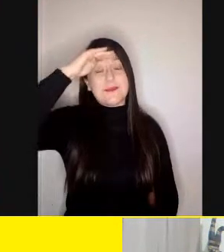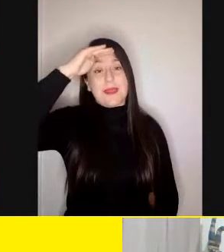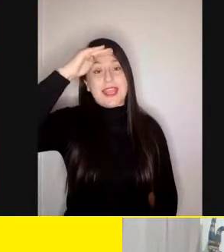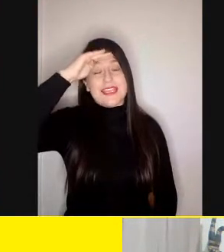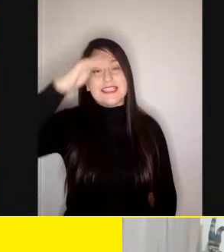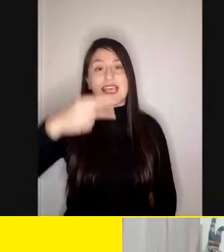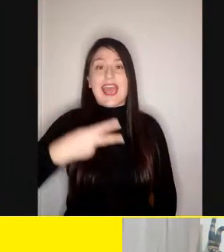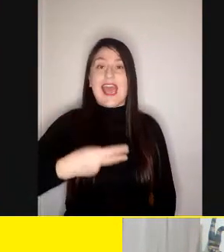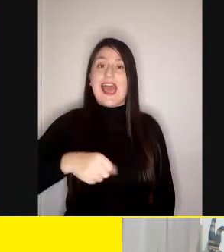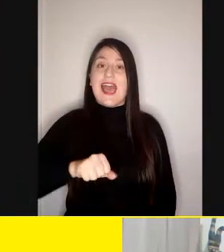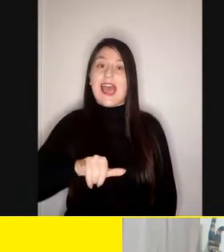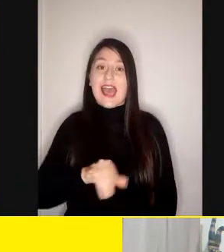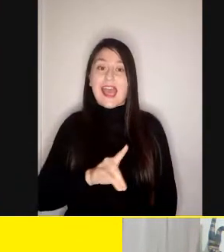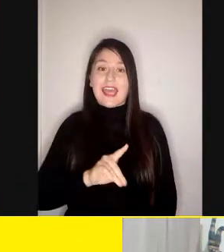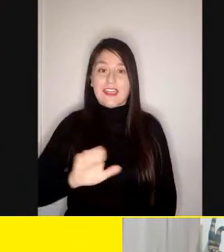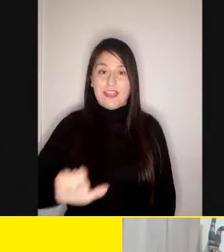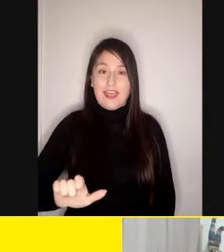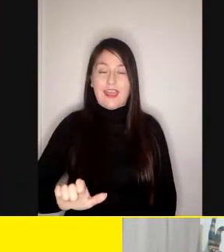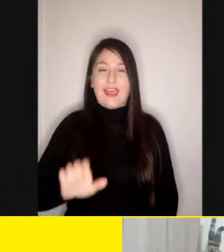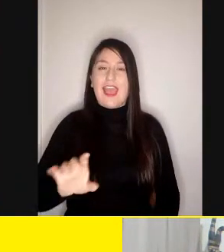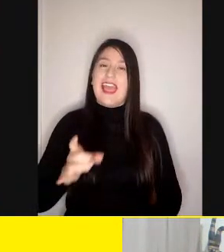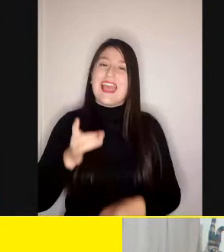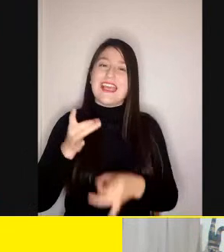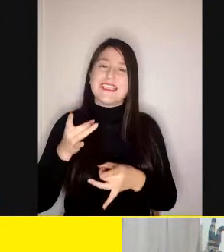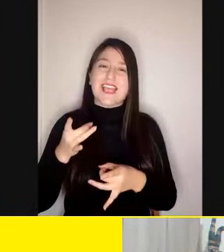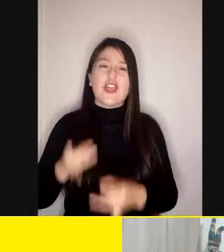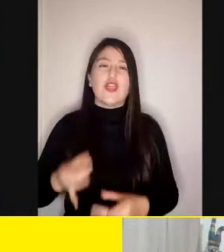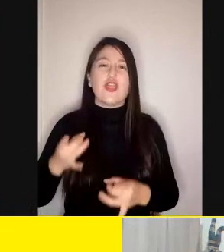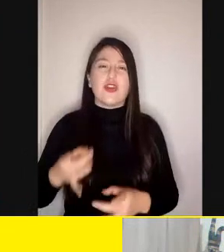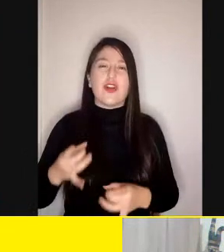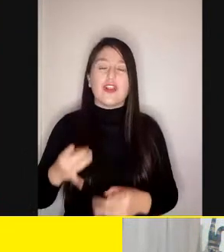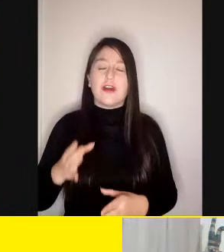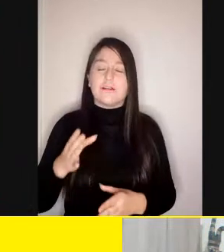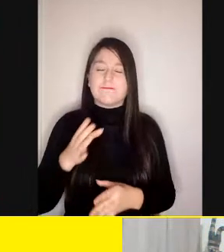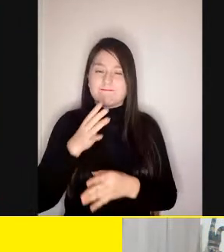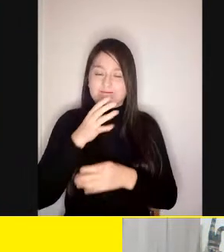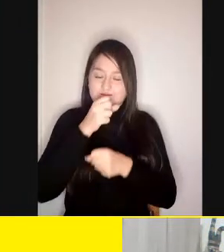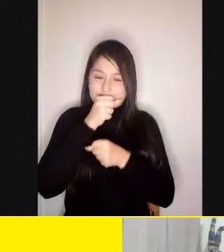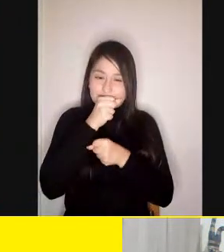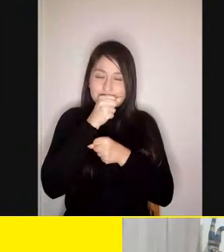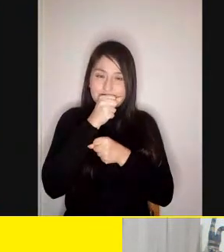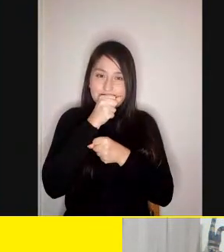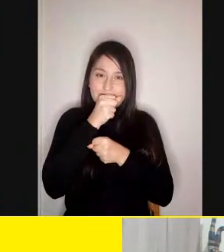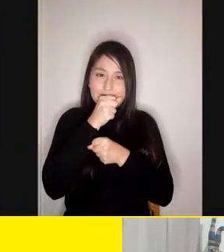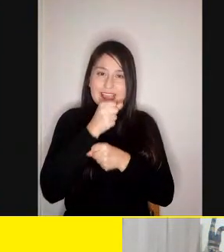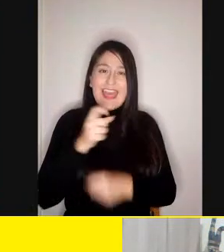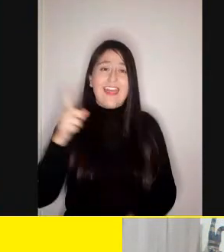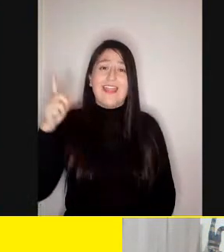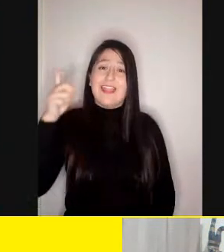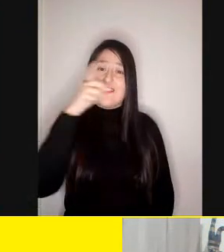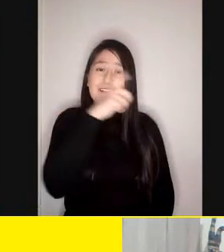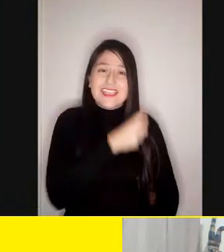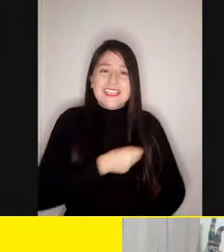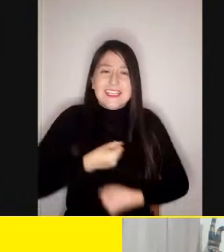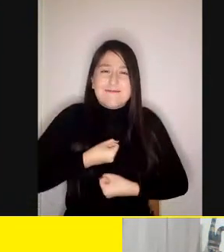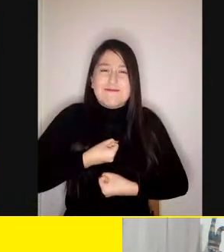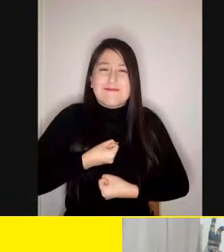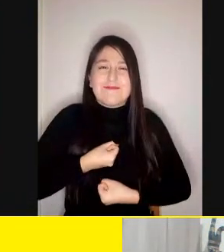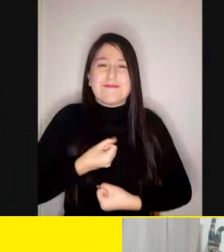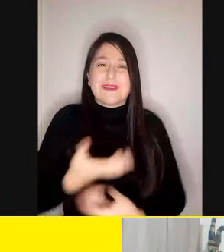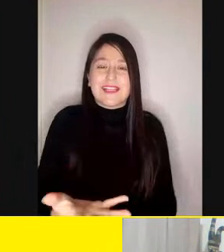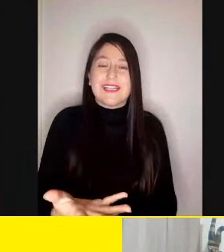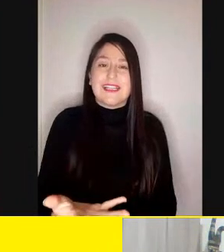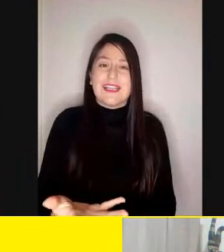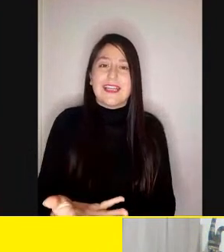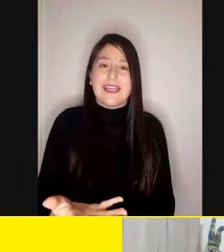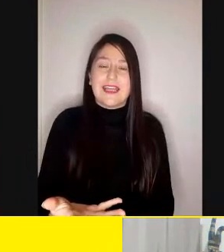de este dolor callado, ¿no? El dolor que cuesta expresar incluso para ustedes, que las dos, cada cual en